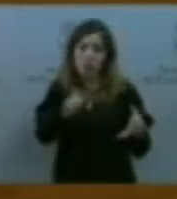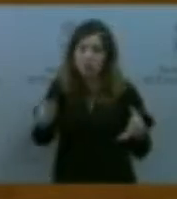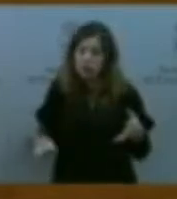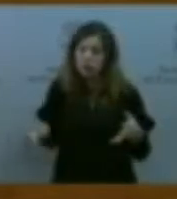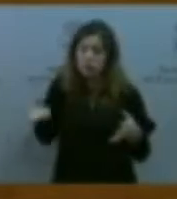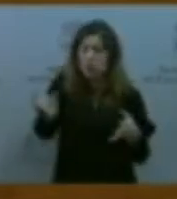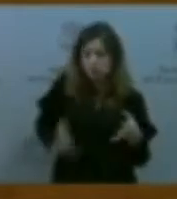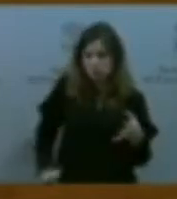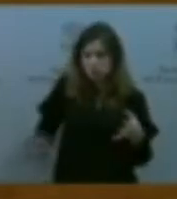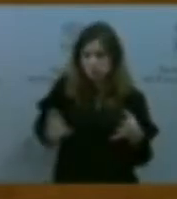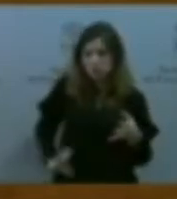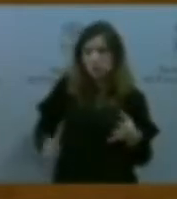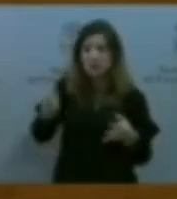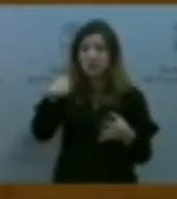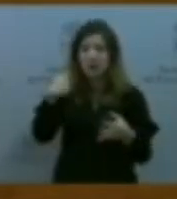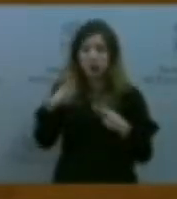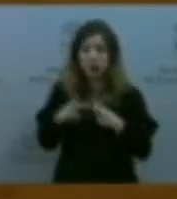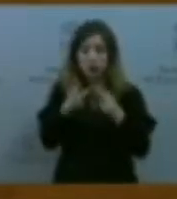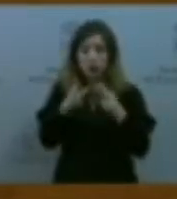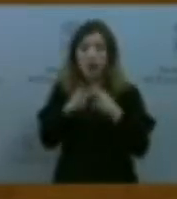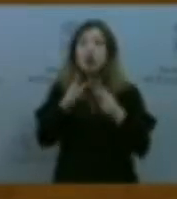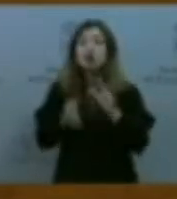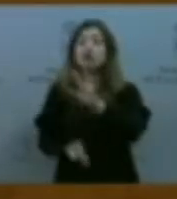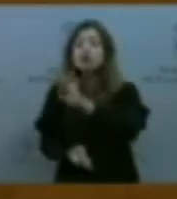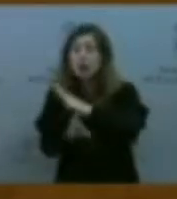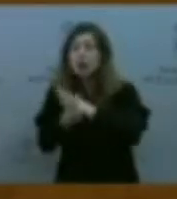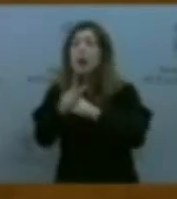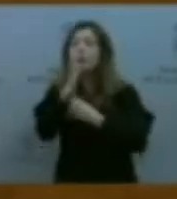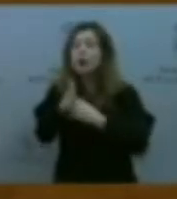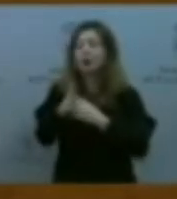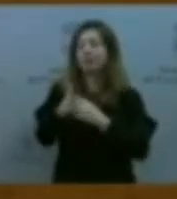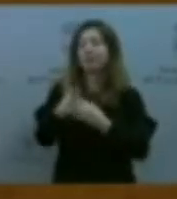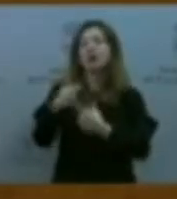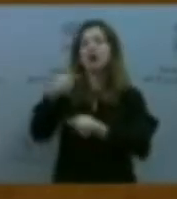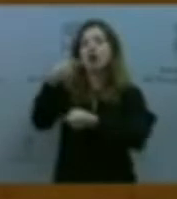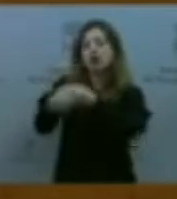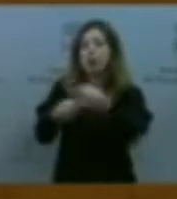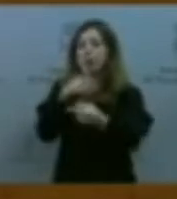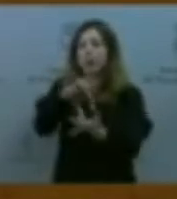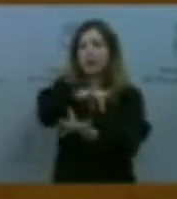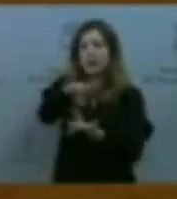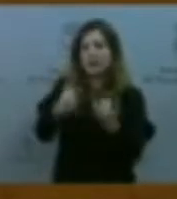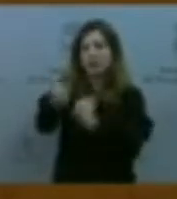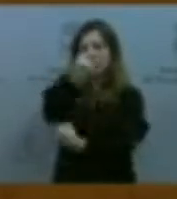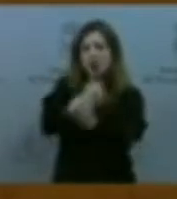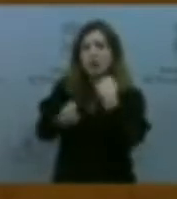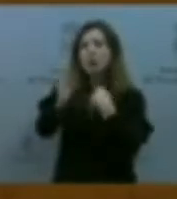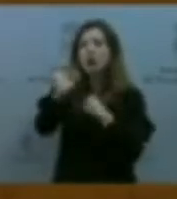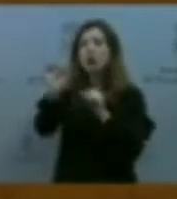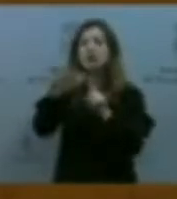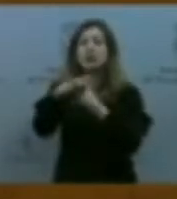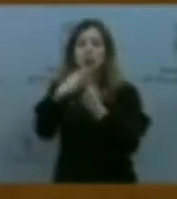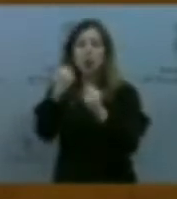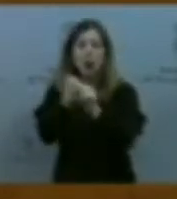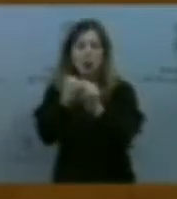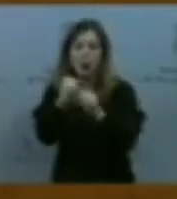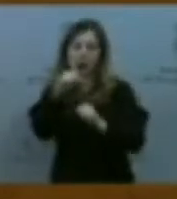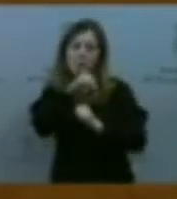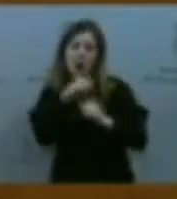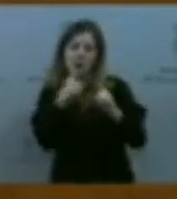económica, consecuencia de la situación laboral, de paro de larga duración, de mujeres que no logran acceder o